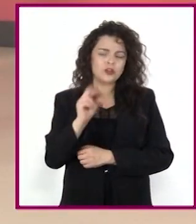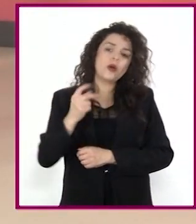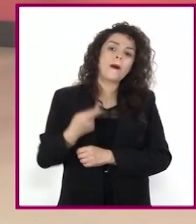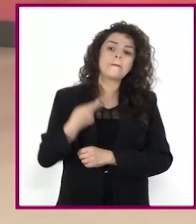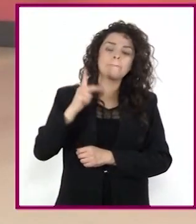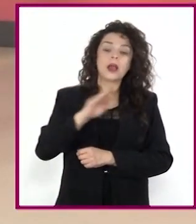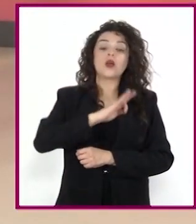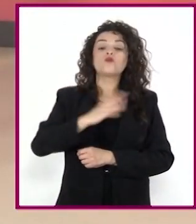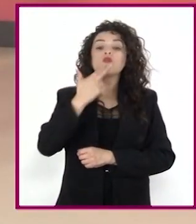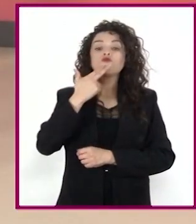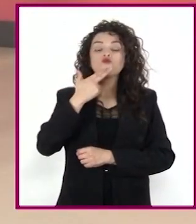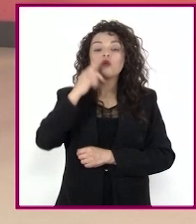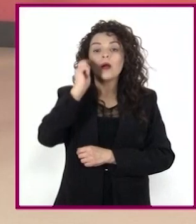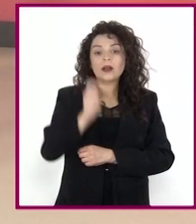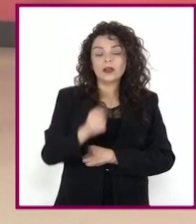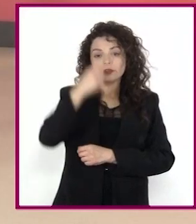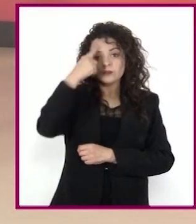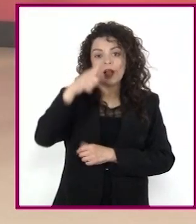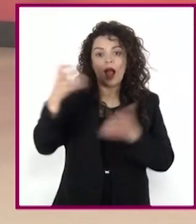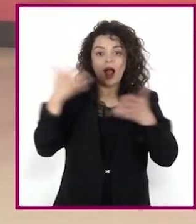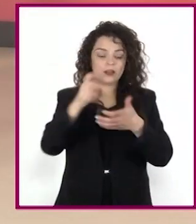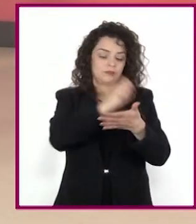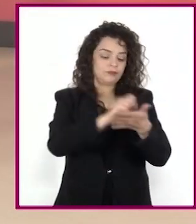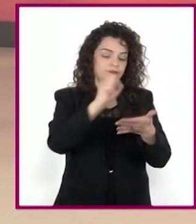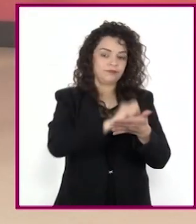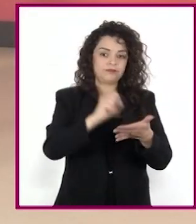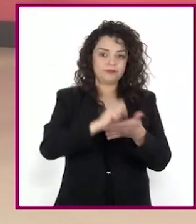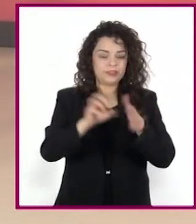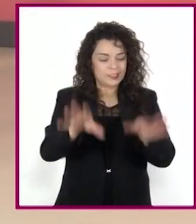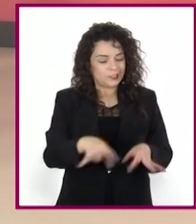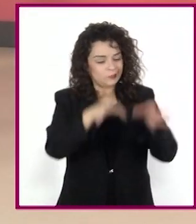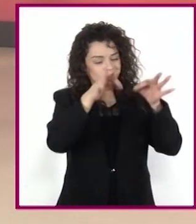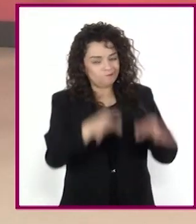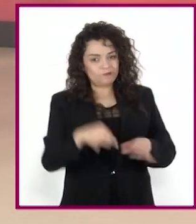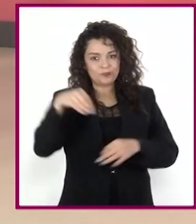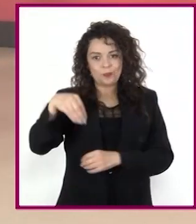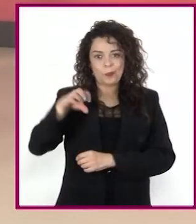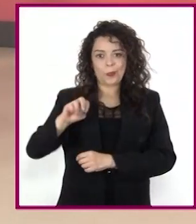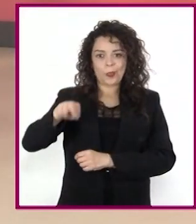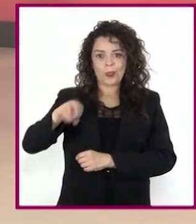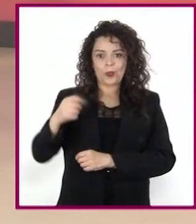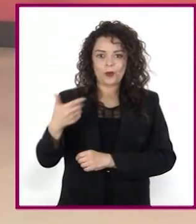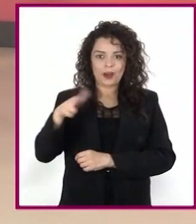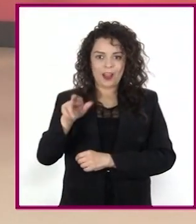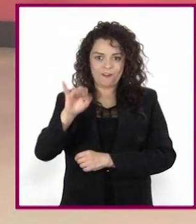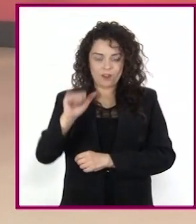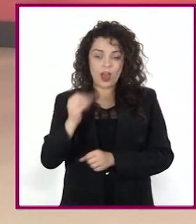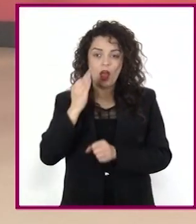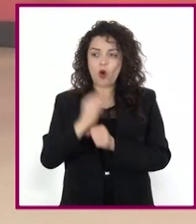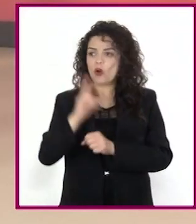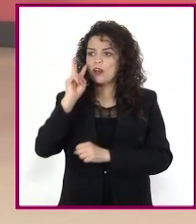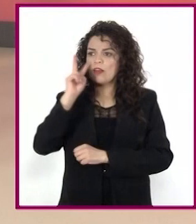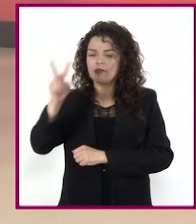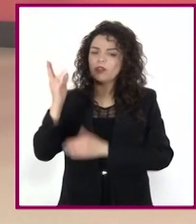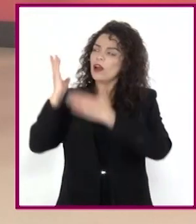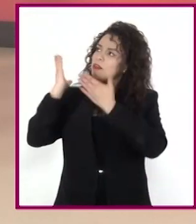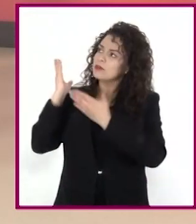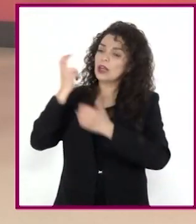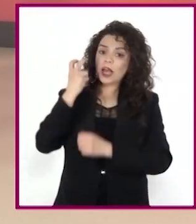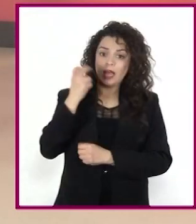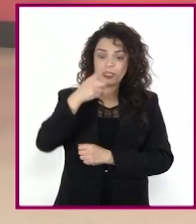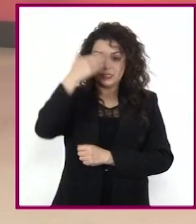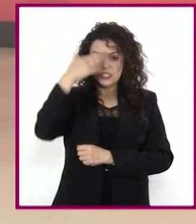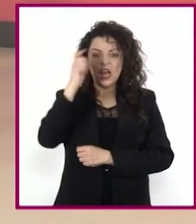utilidad considerarlas para que puedan elaborar su monografía de manera eficaz. ¿Qué les parece si vemos el siguiente esquema para que tomen en cuenta